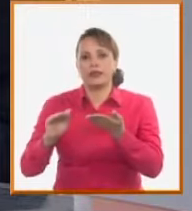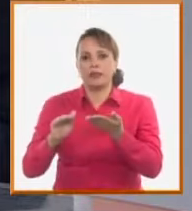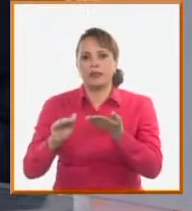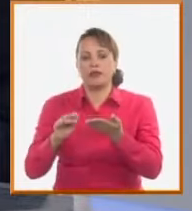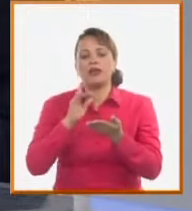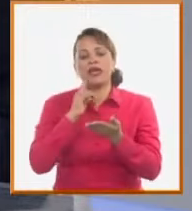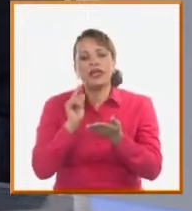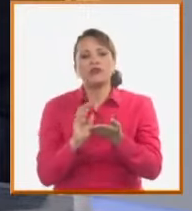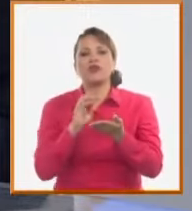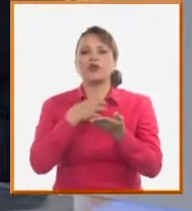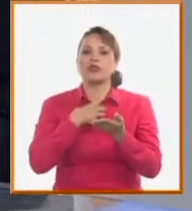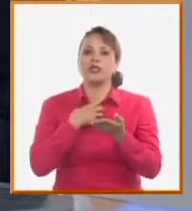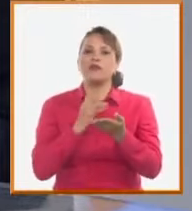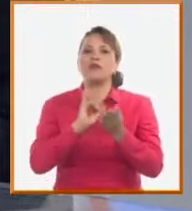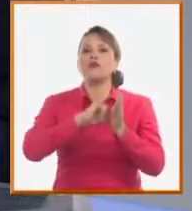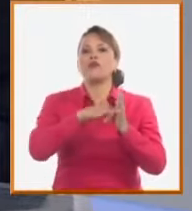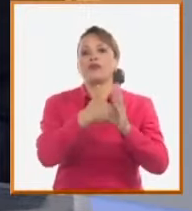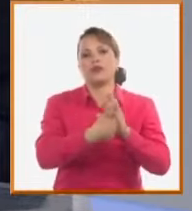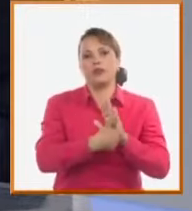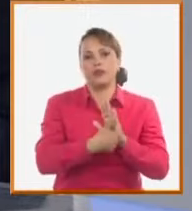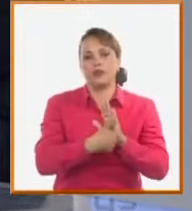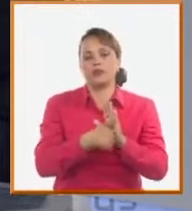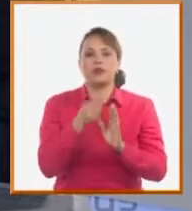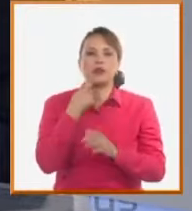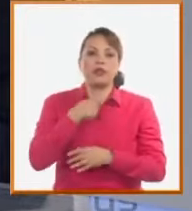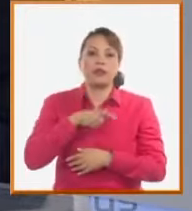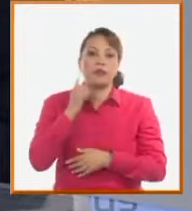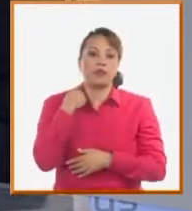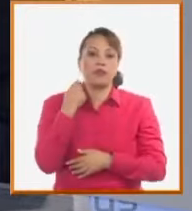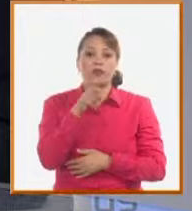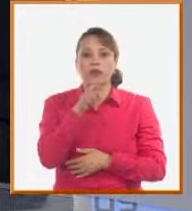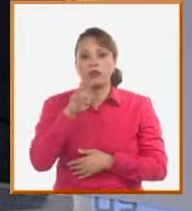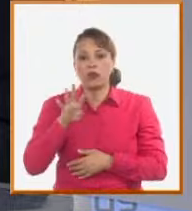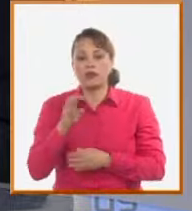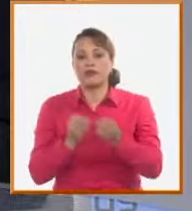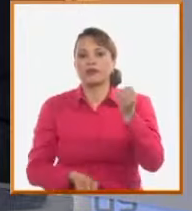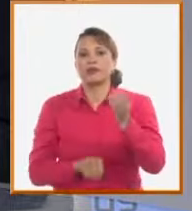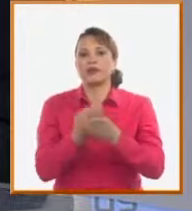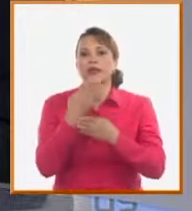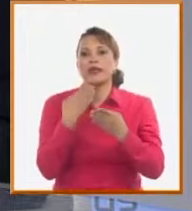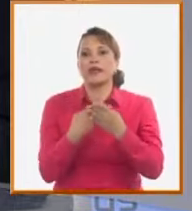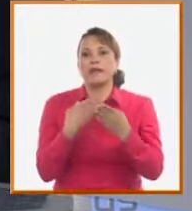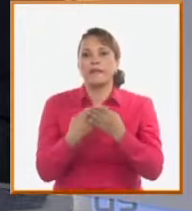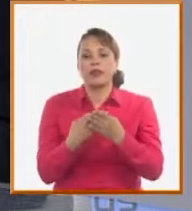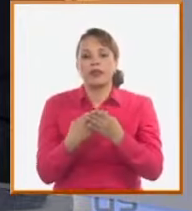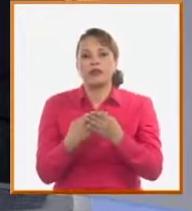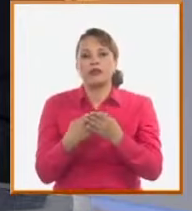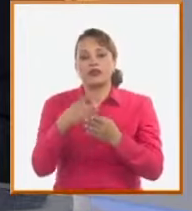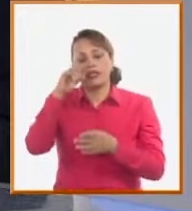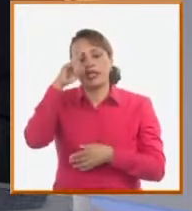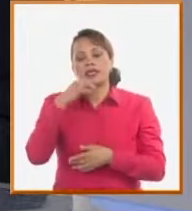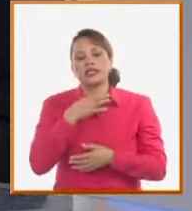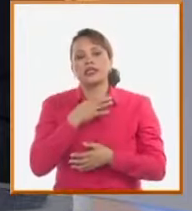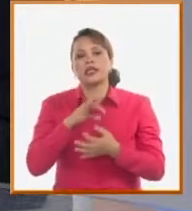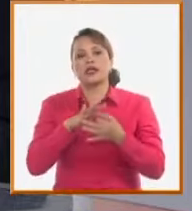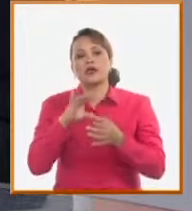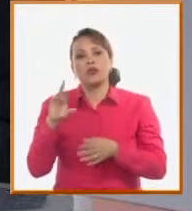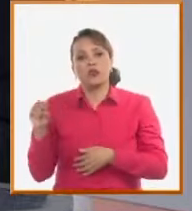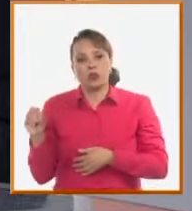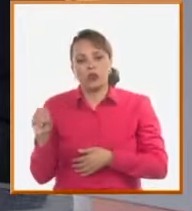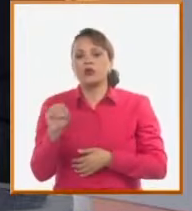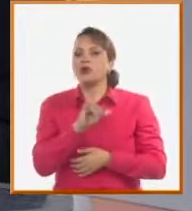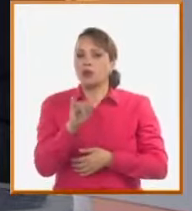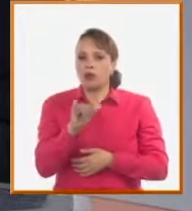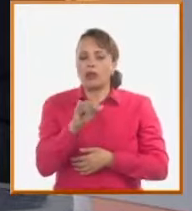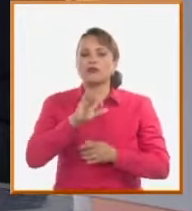proyecto. Si este 2024 logramos crear la empresa de seguros de vida, en nuestro país estaríamos también